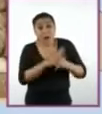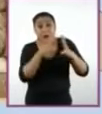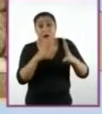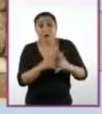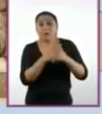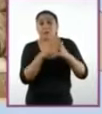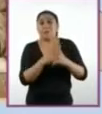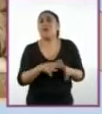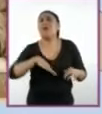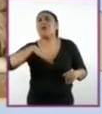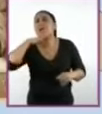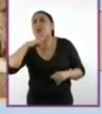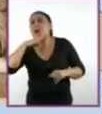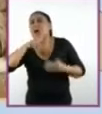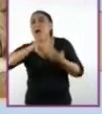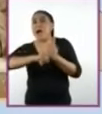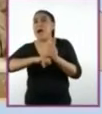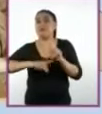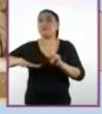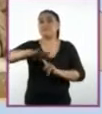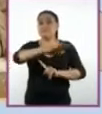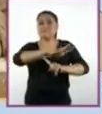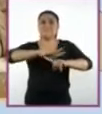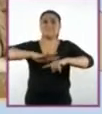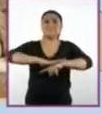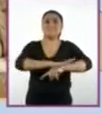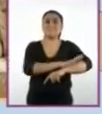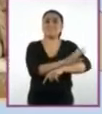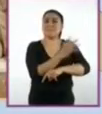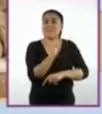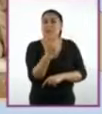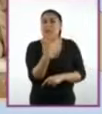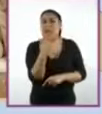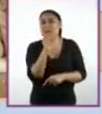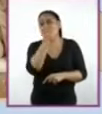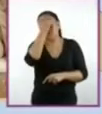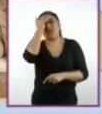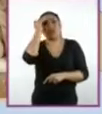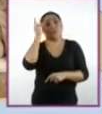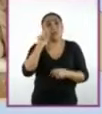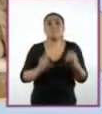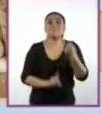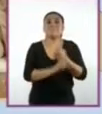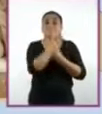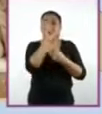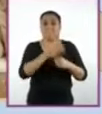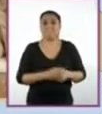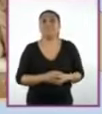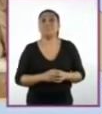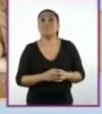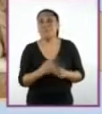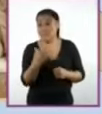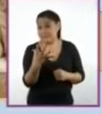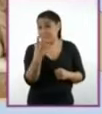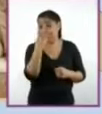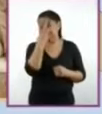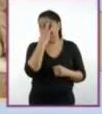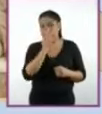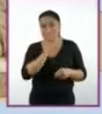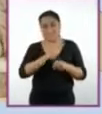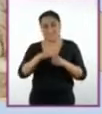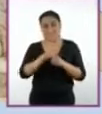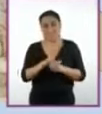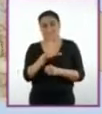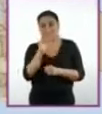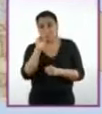primer momento no se daban cuenta que habían estado expuestos a una sustancia tóxica. Las máscaras con filtros de